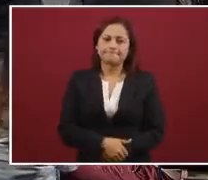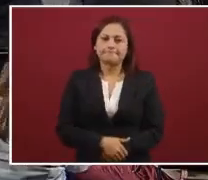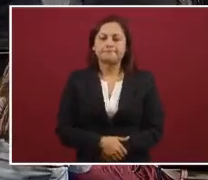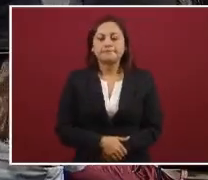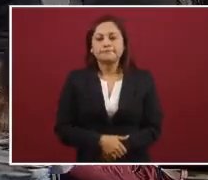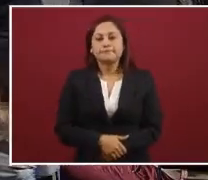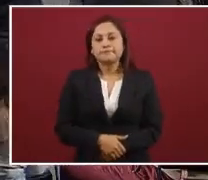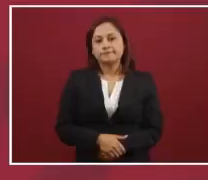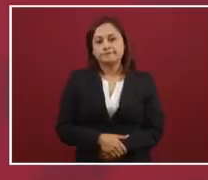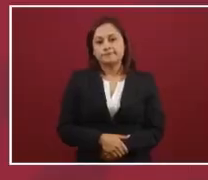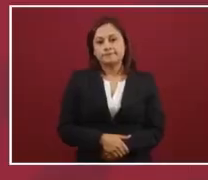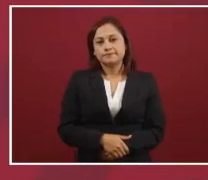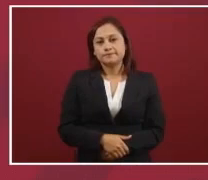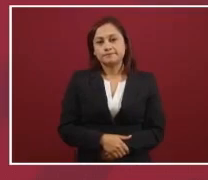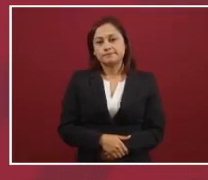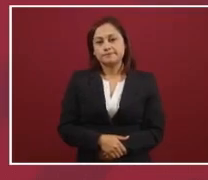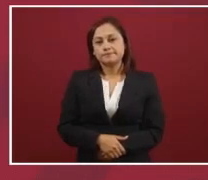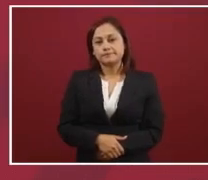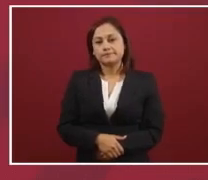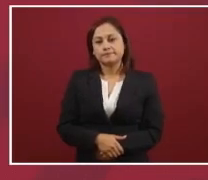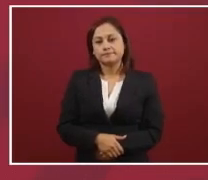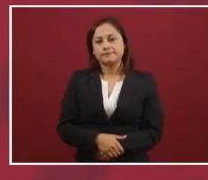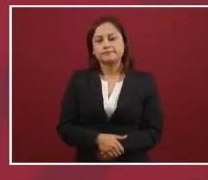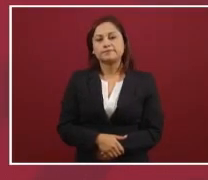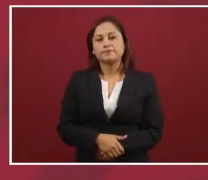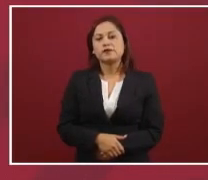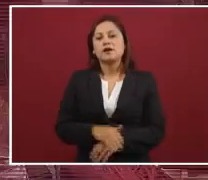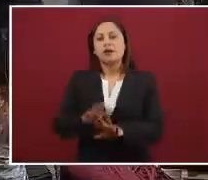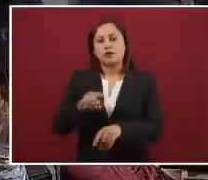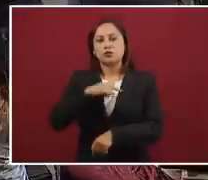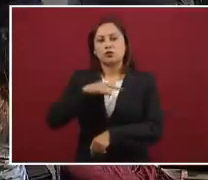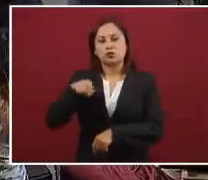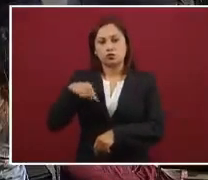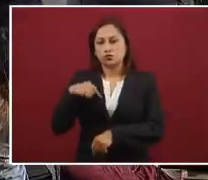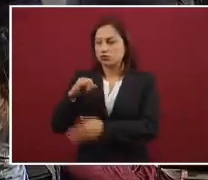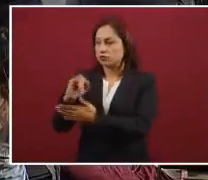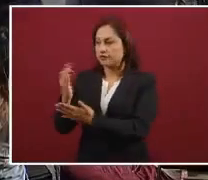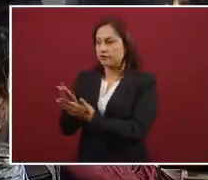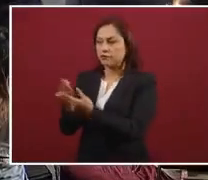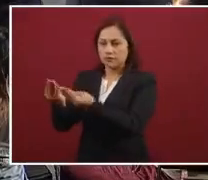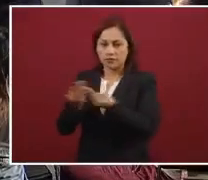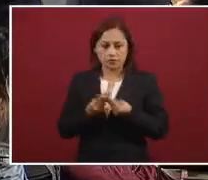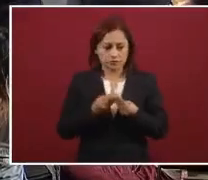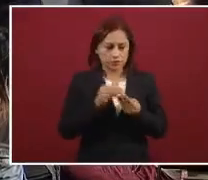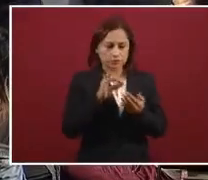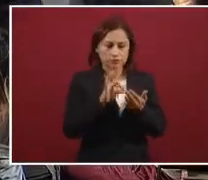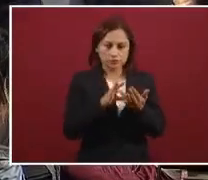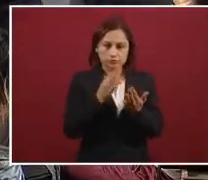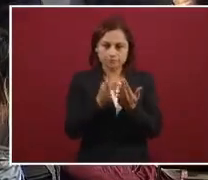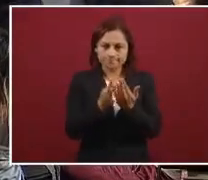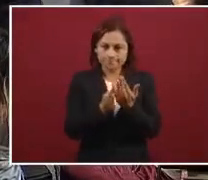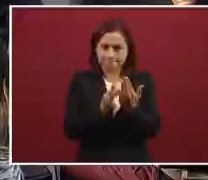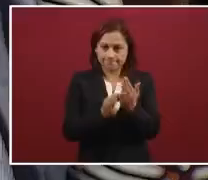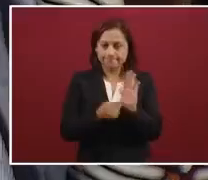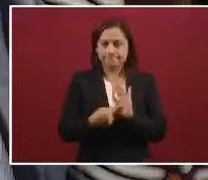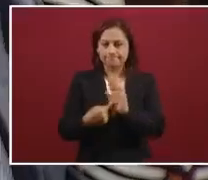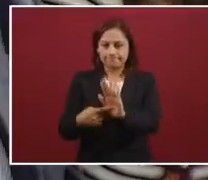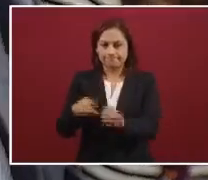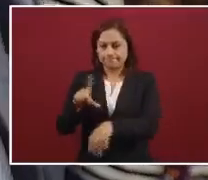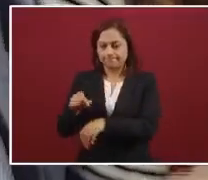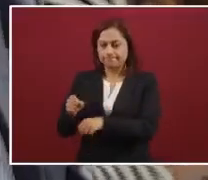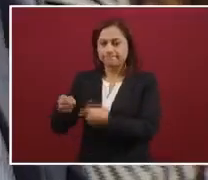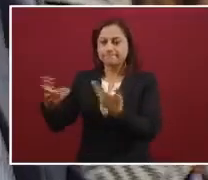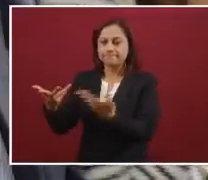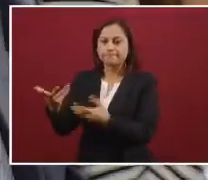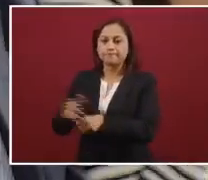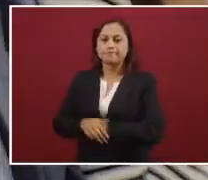reporte y en función de eso se va a actuar con absoluta libertad. Presidente, con este nuevo derrame que hubo en Sonora por la